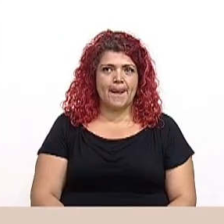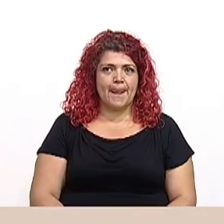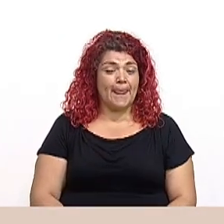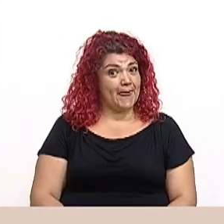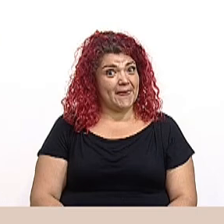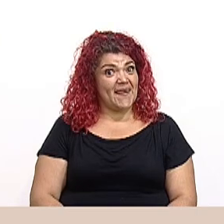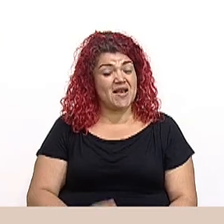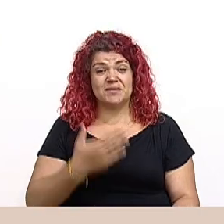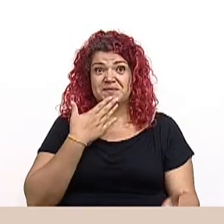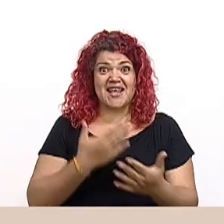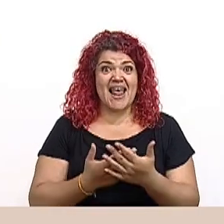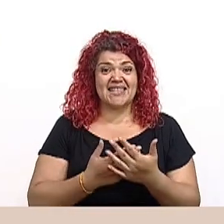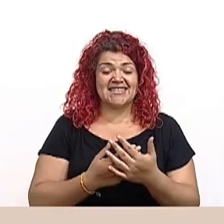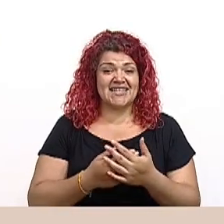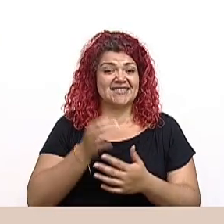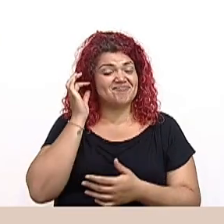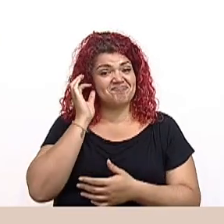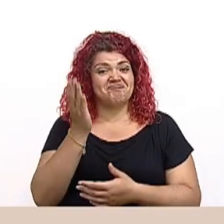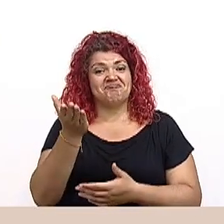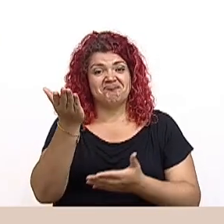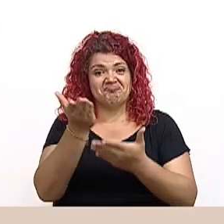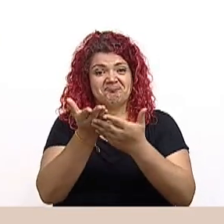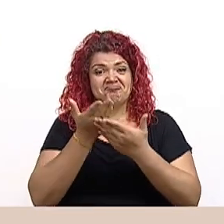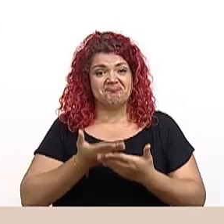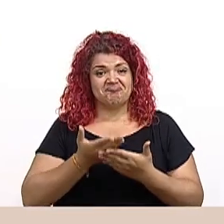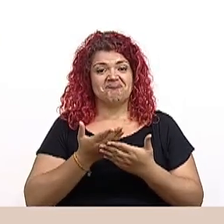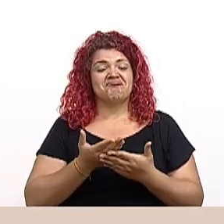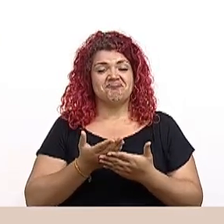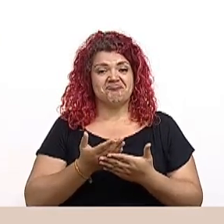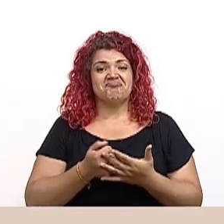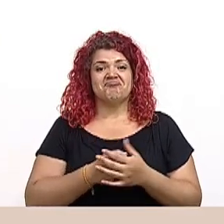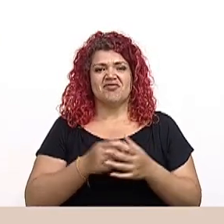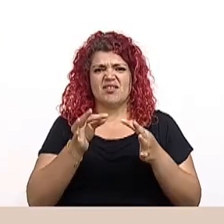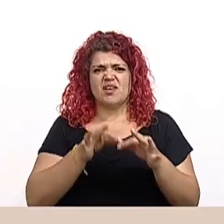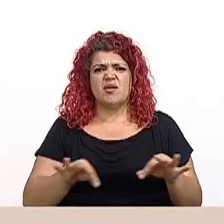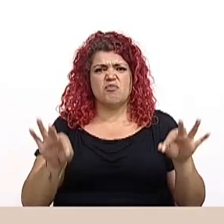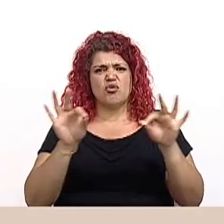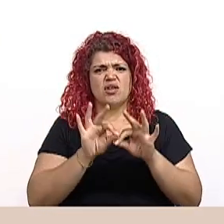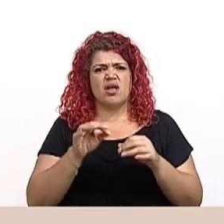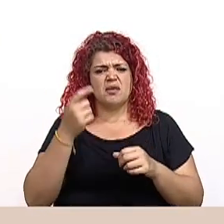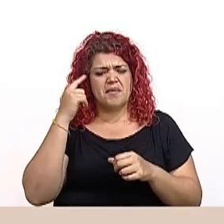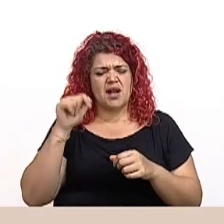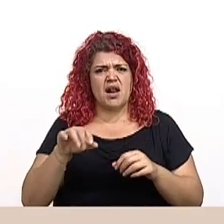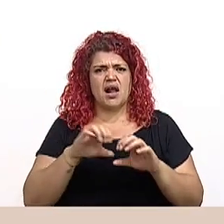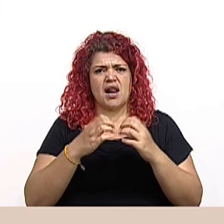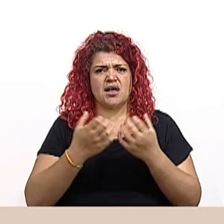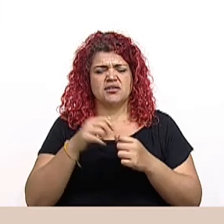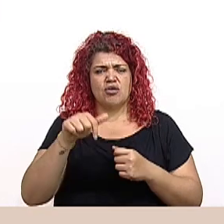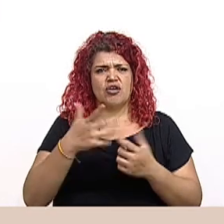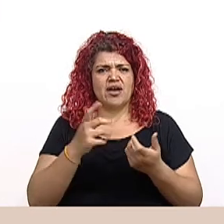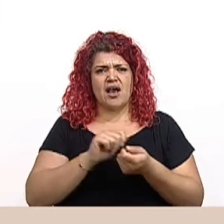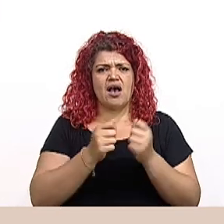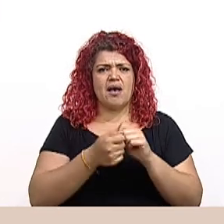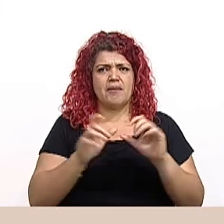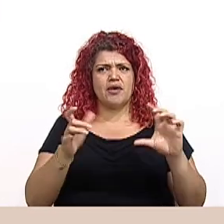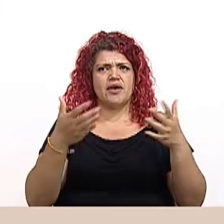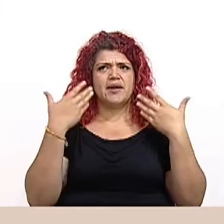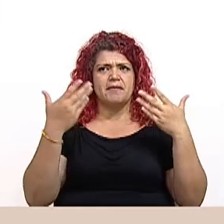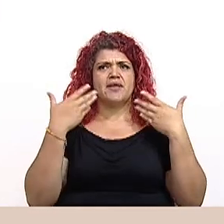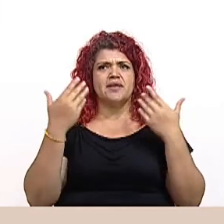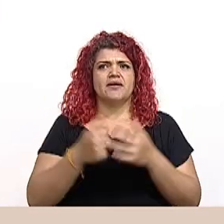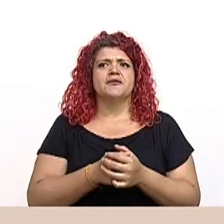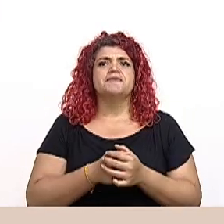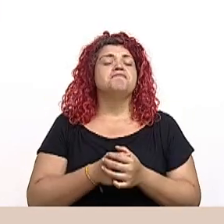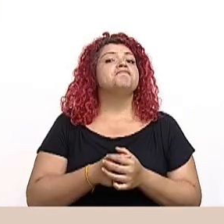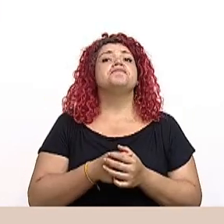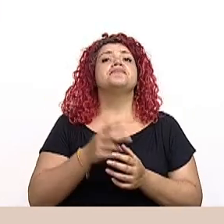Bueno, muchas gracias a Lucía por traernos este aporte importantísimo para la clase de hoy sobre cambio climático. Tenemos